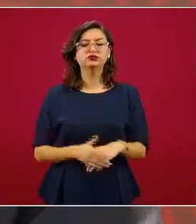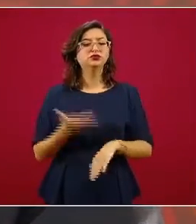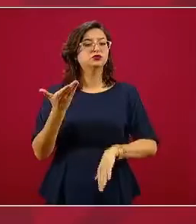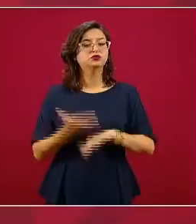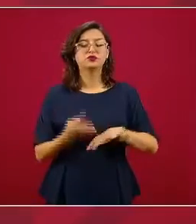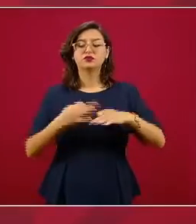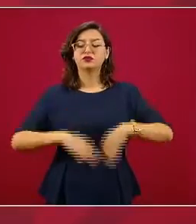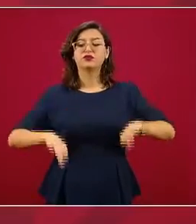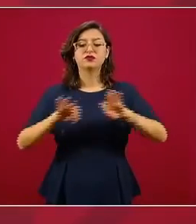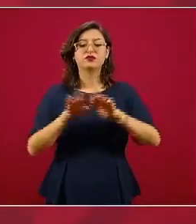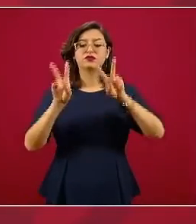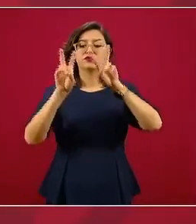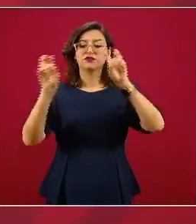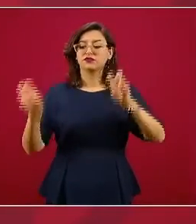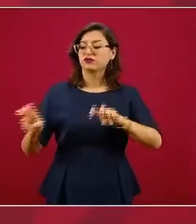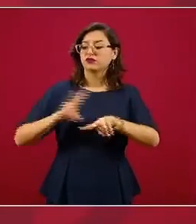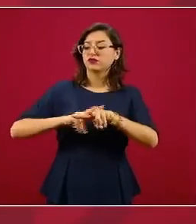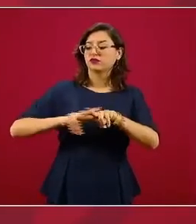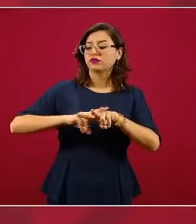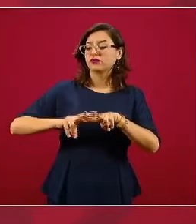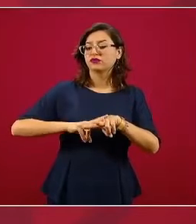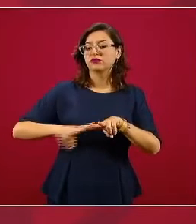Maya porque son empleos,